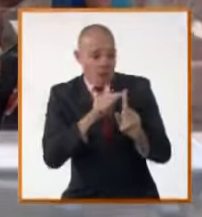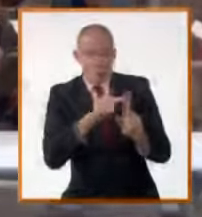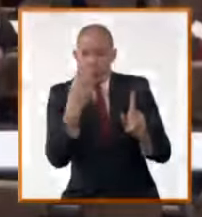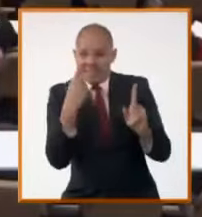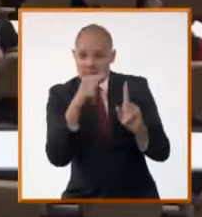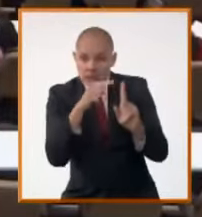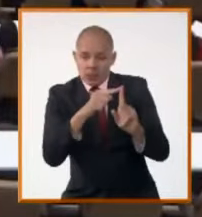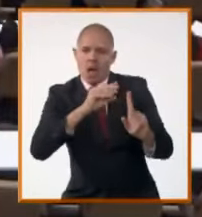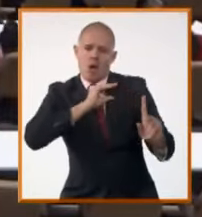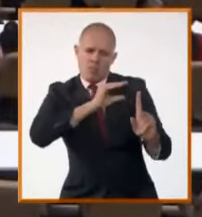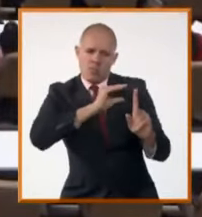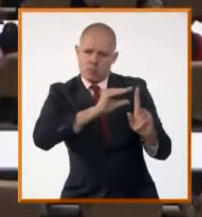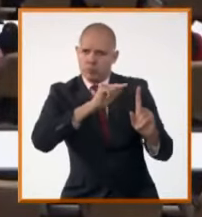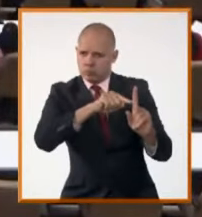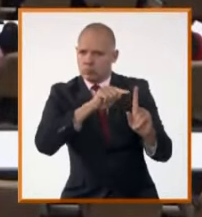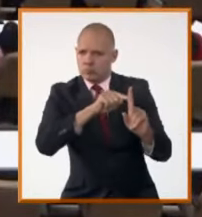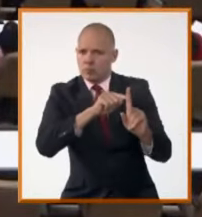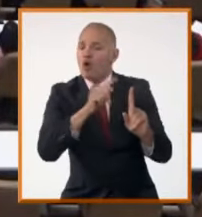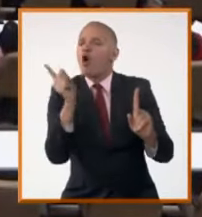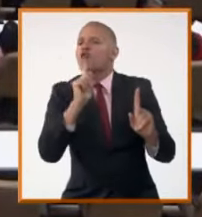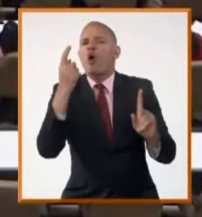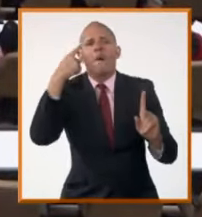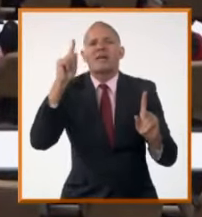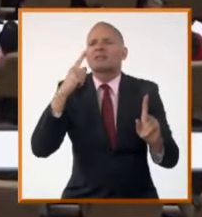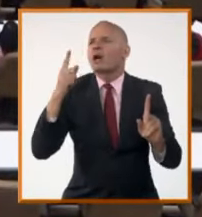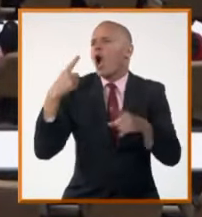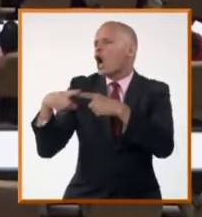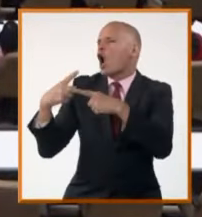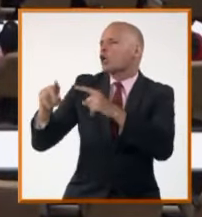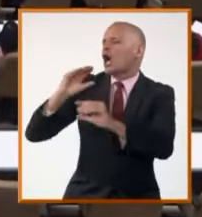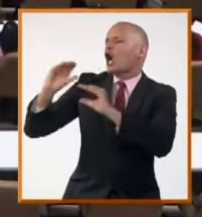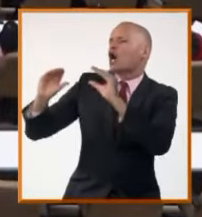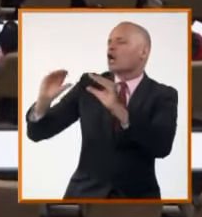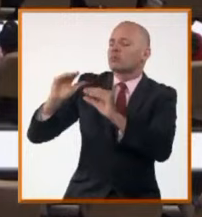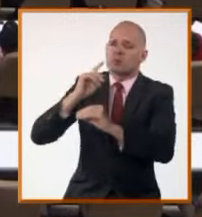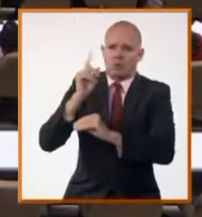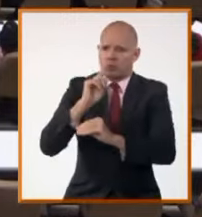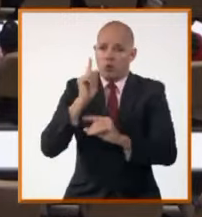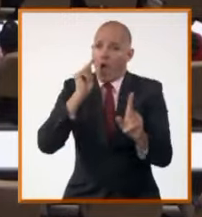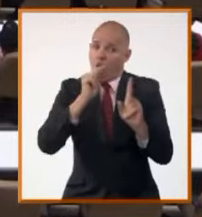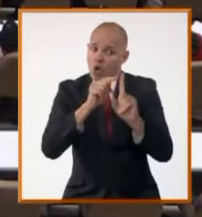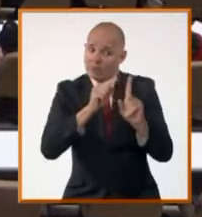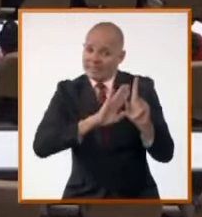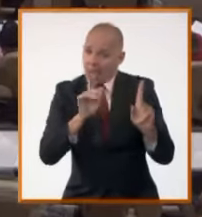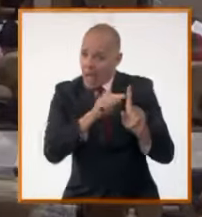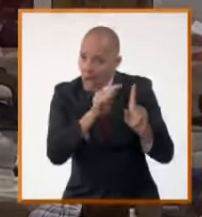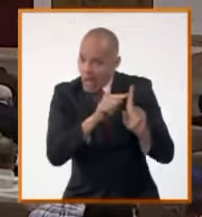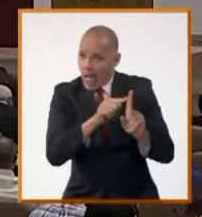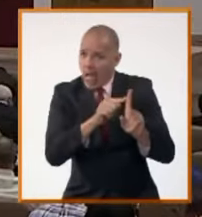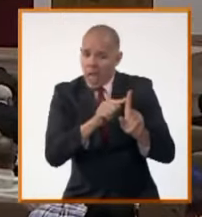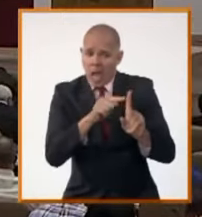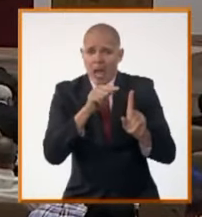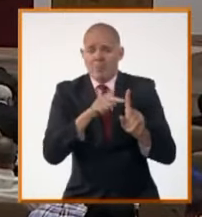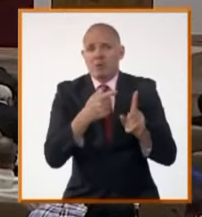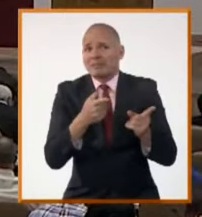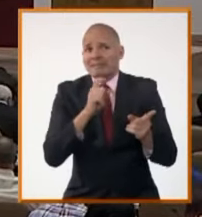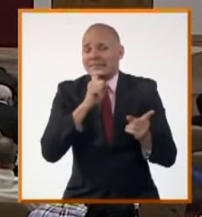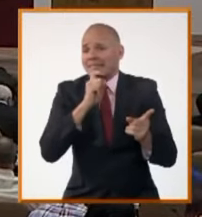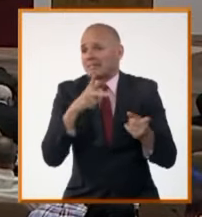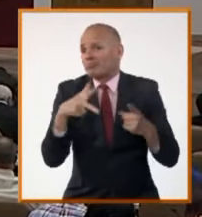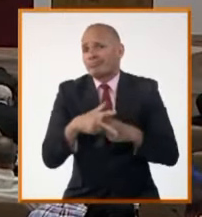el 2024. No se logra el incremento y diversificación de las exportaciones de bienes y